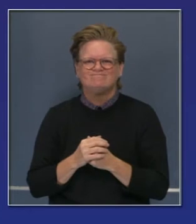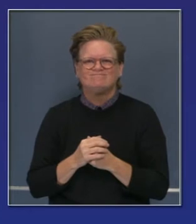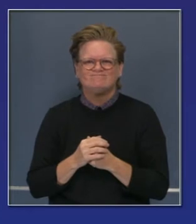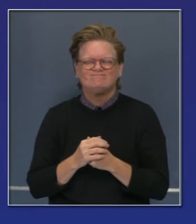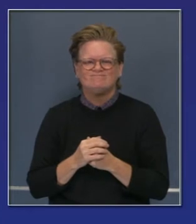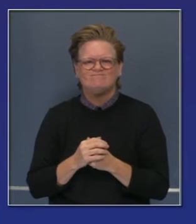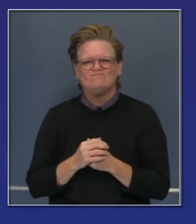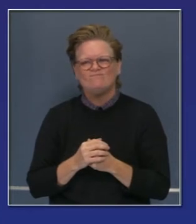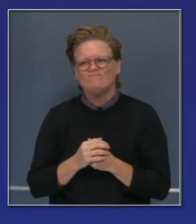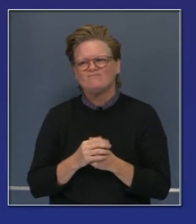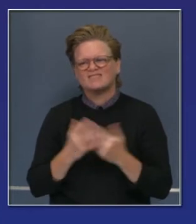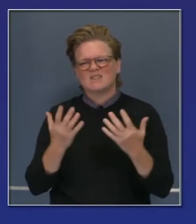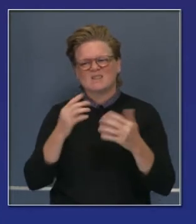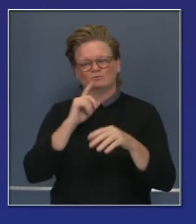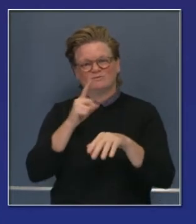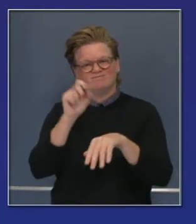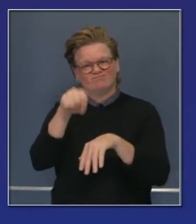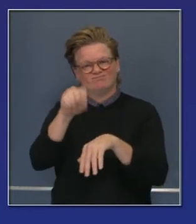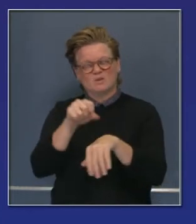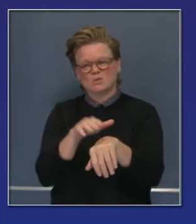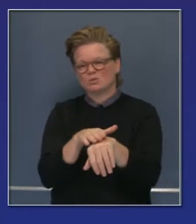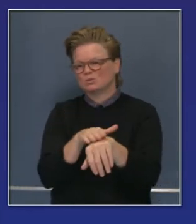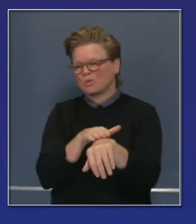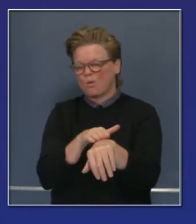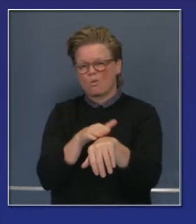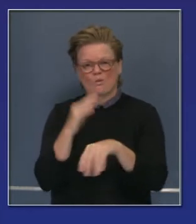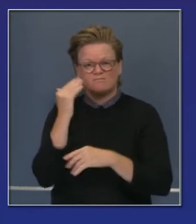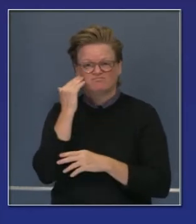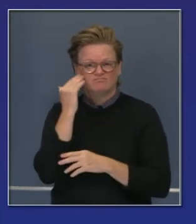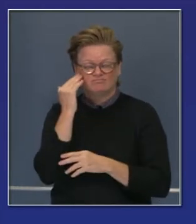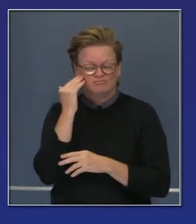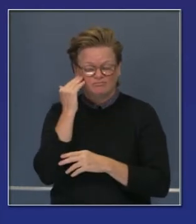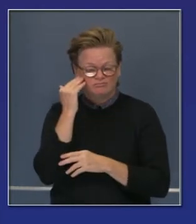proceso es lento y rígido